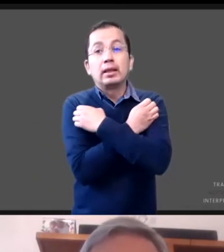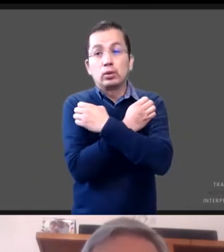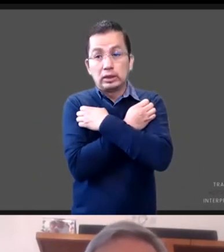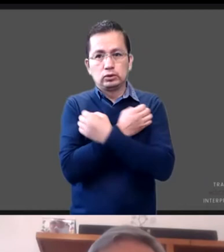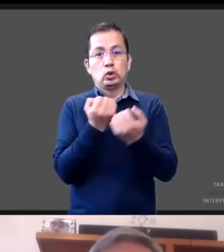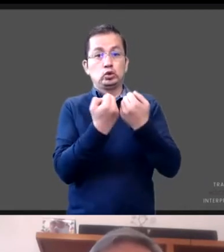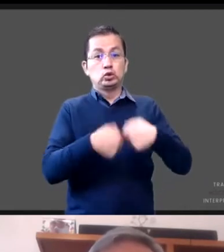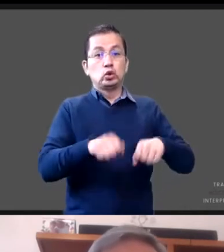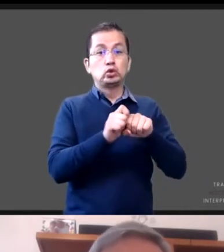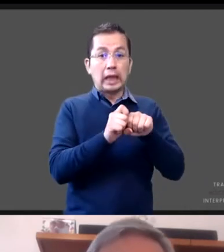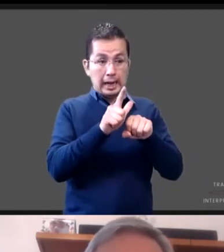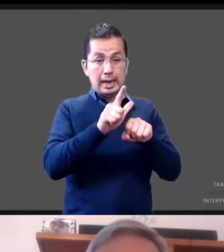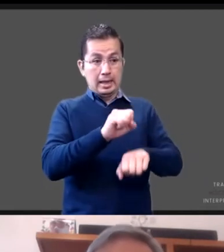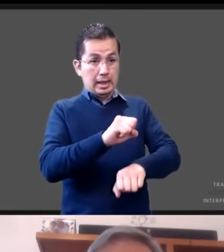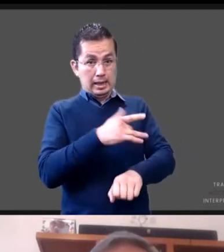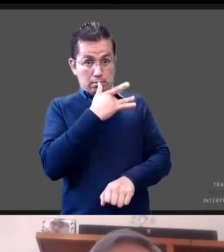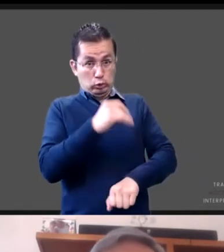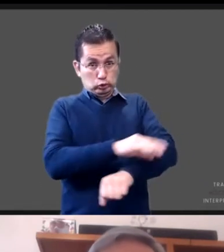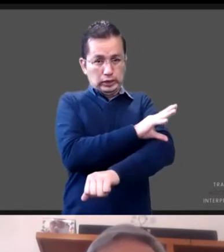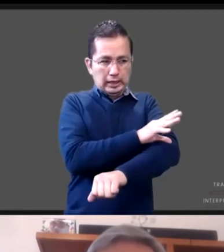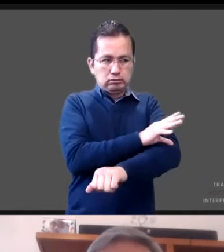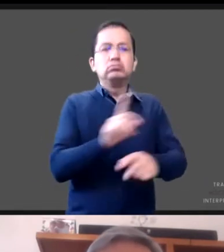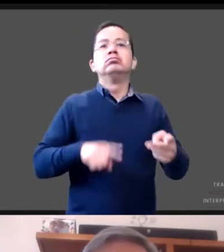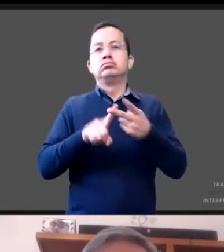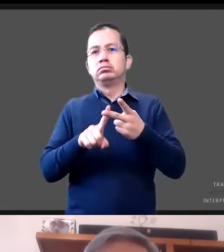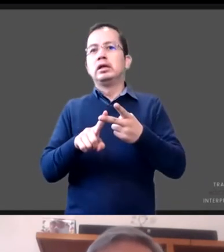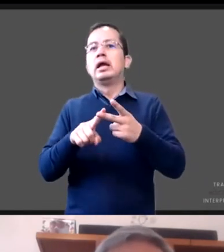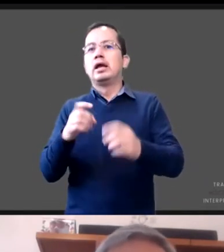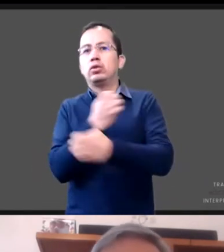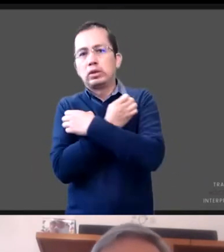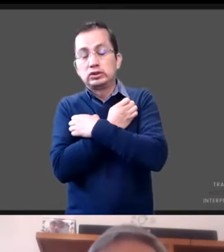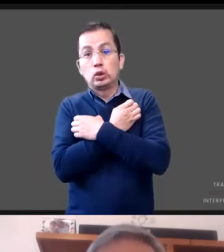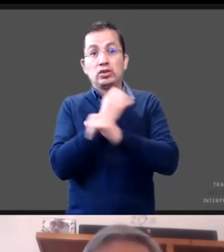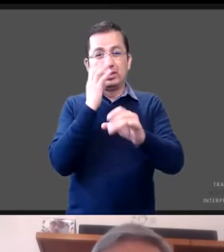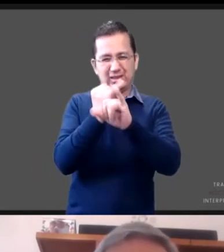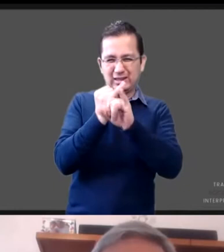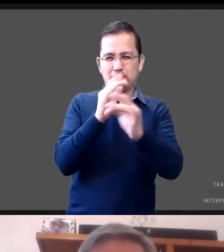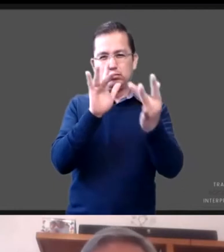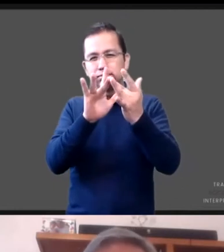digital eran las dos grandes materias de la pandemia. Decía que había que